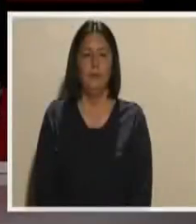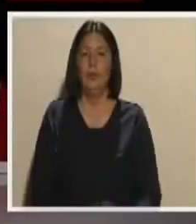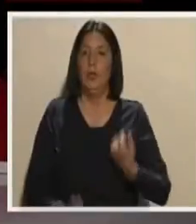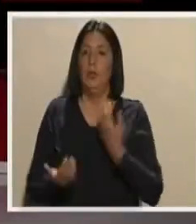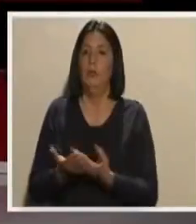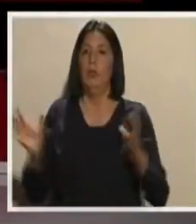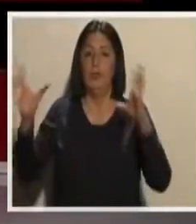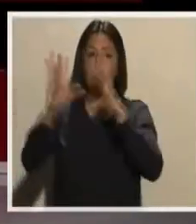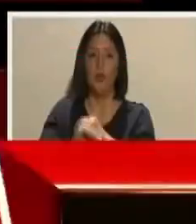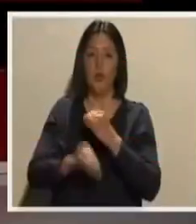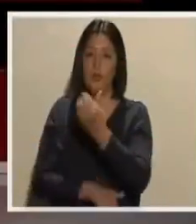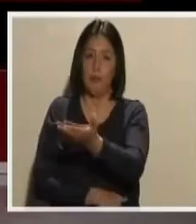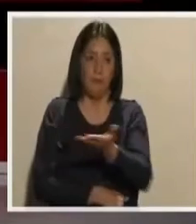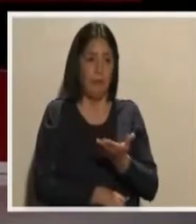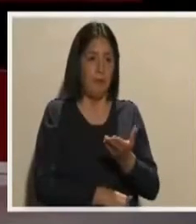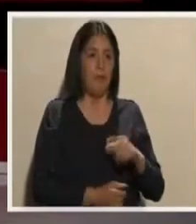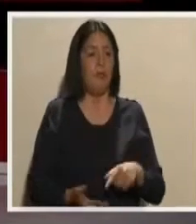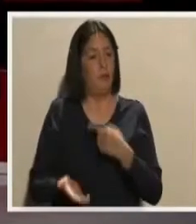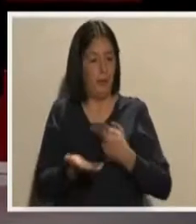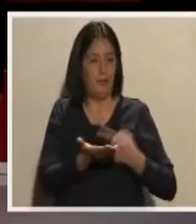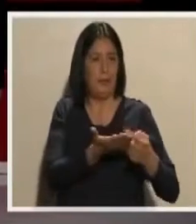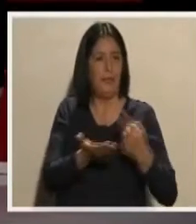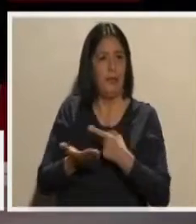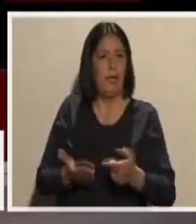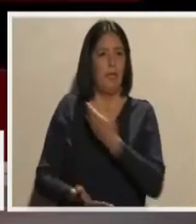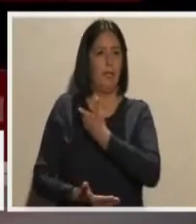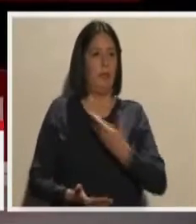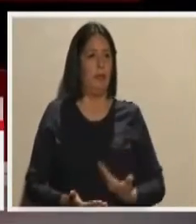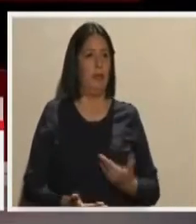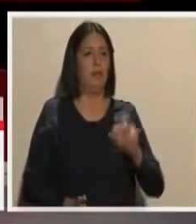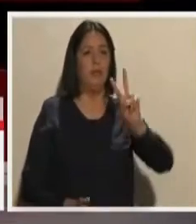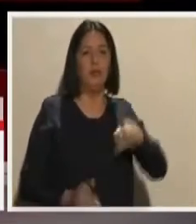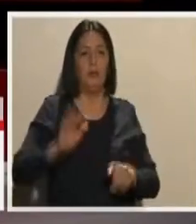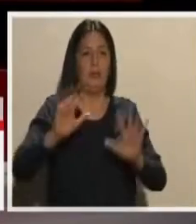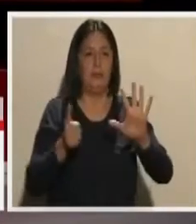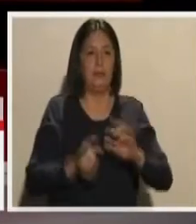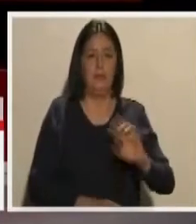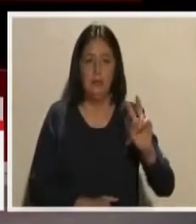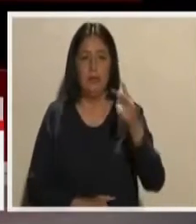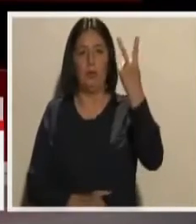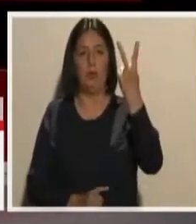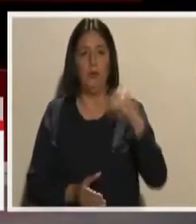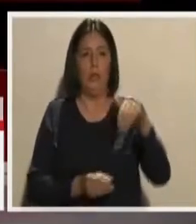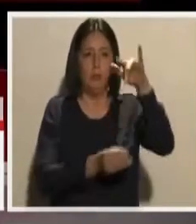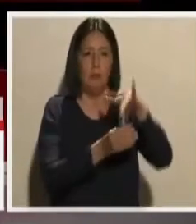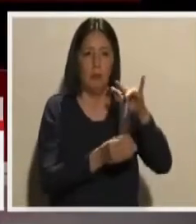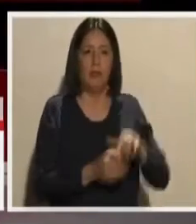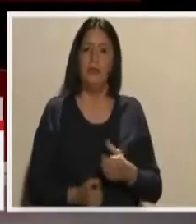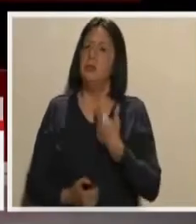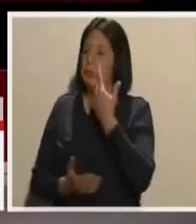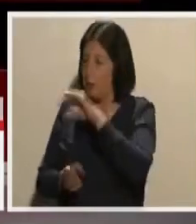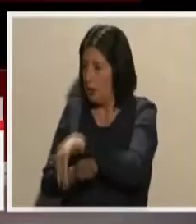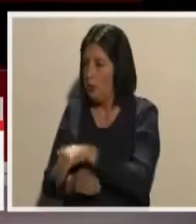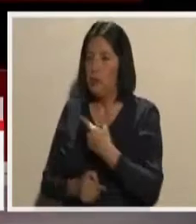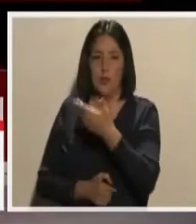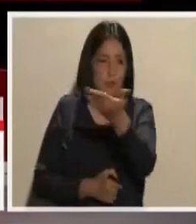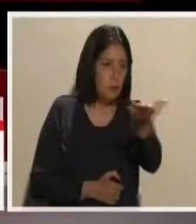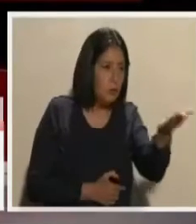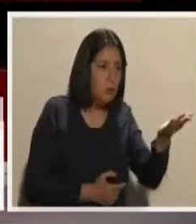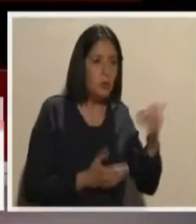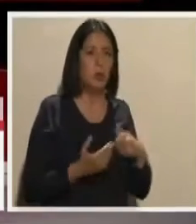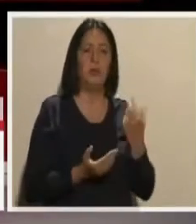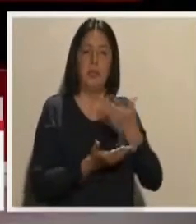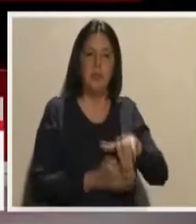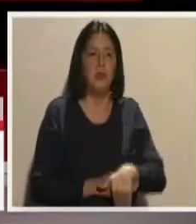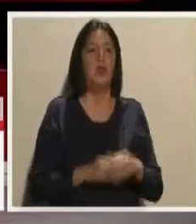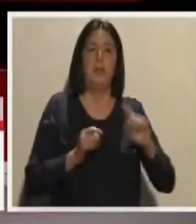Muy buenas noches, bienvenidos todos a este debate presidencial 2016, segunda vuelta. Muy buenas noches, Federico, muy buenas noches a todos. Así es la primera